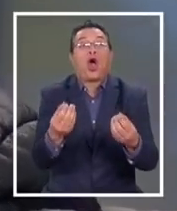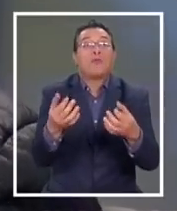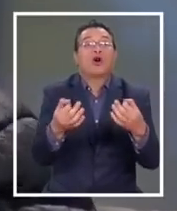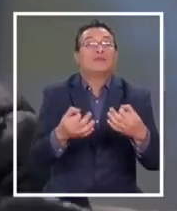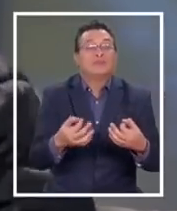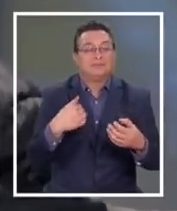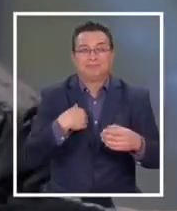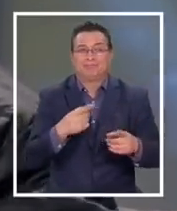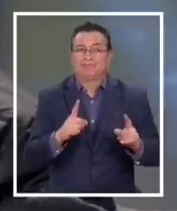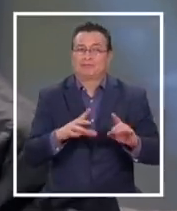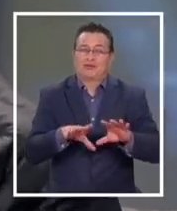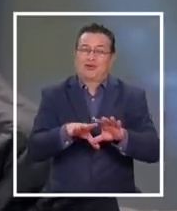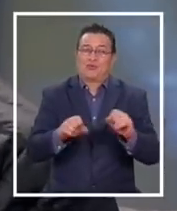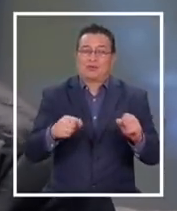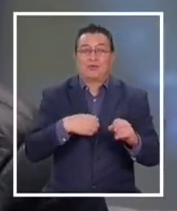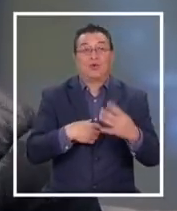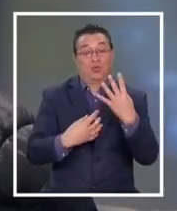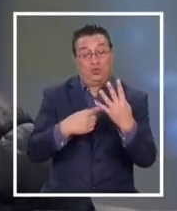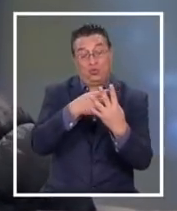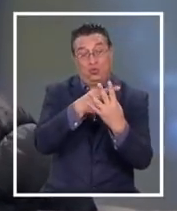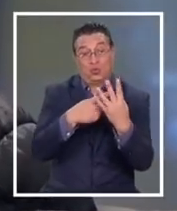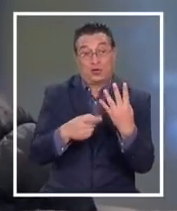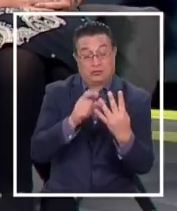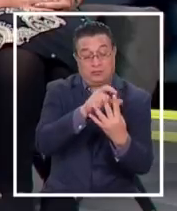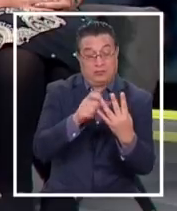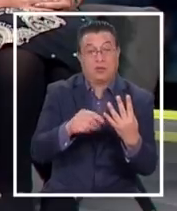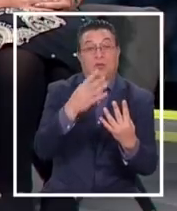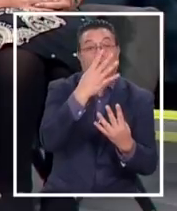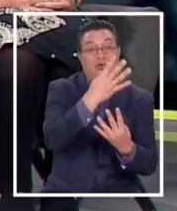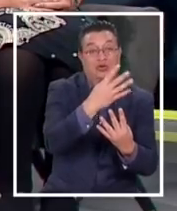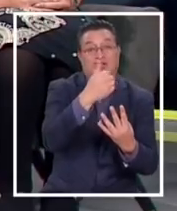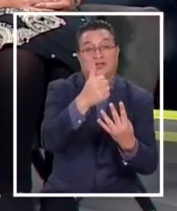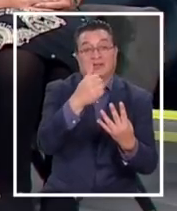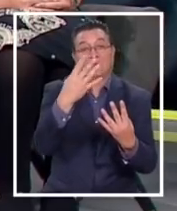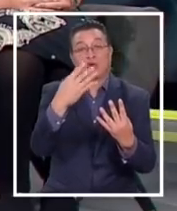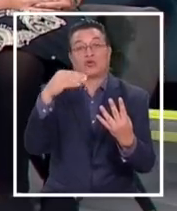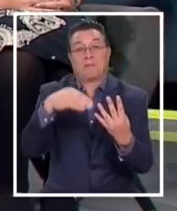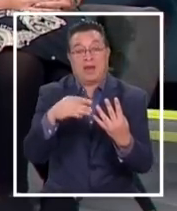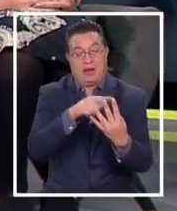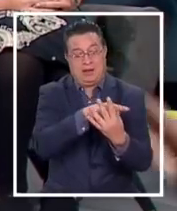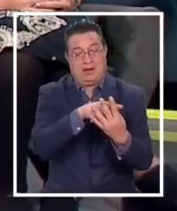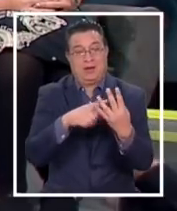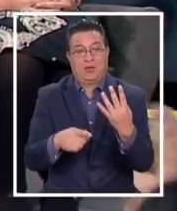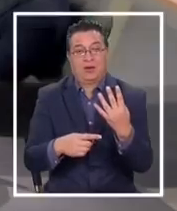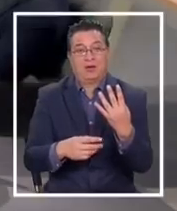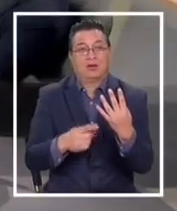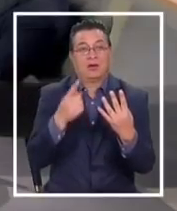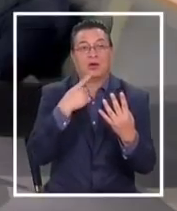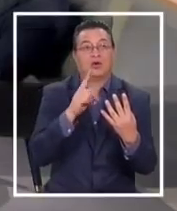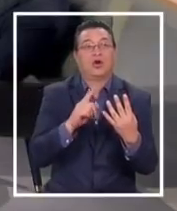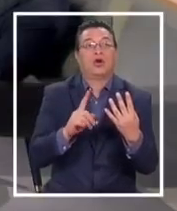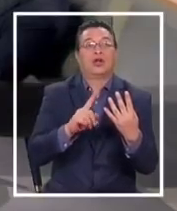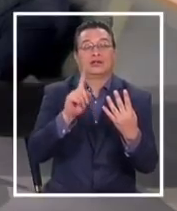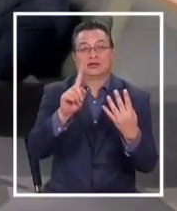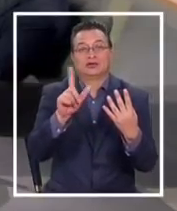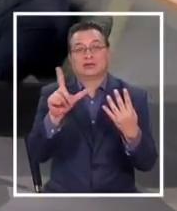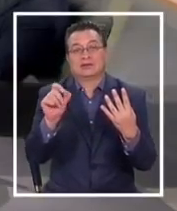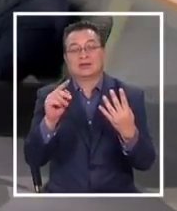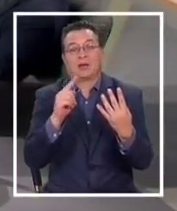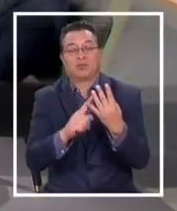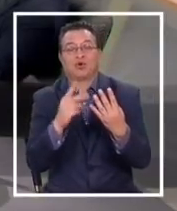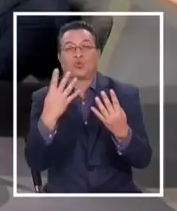no es lineal. Ya, por eso te digo. Cuatro integrantes son 464,000 pesos. Eso es lo mismo que. Claro. Está no 170 por cuatro. No.